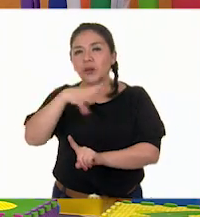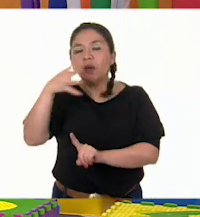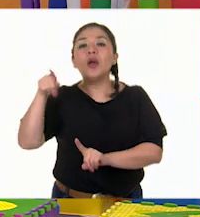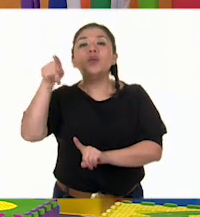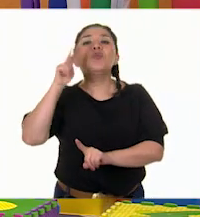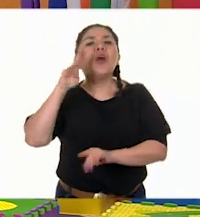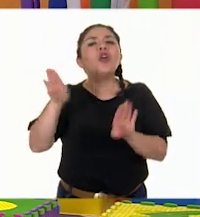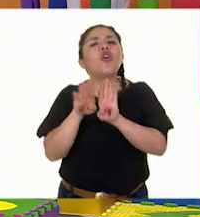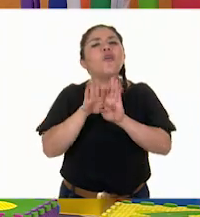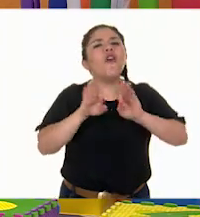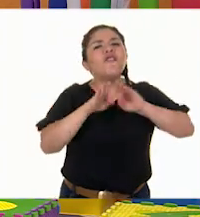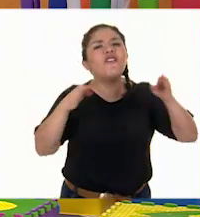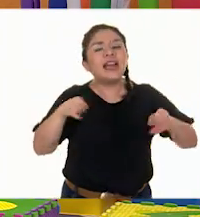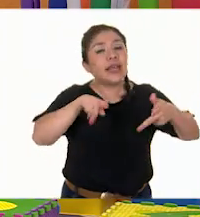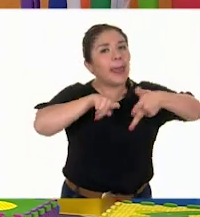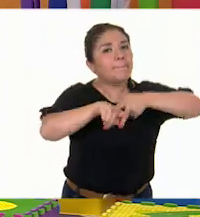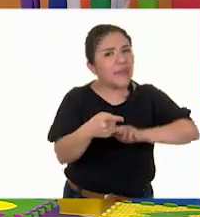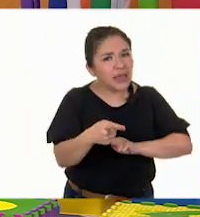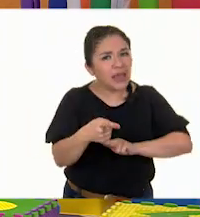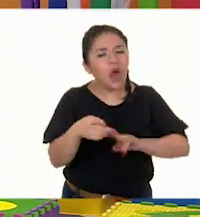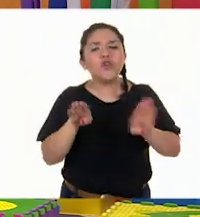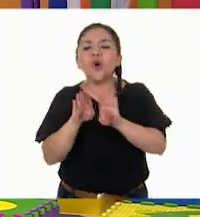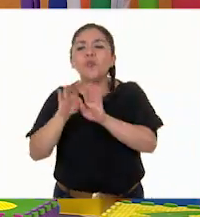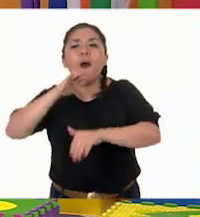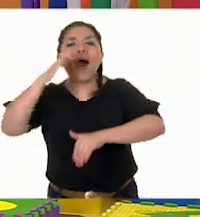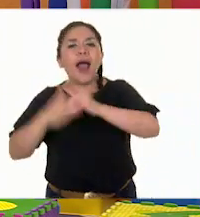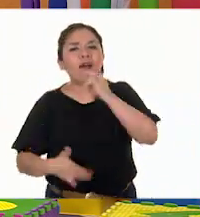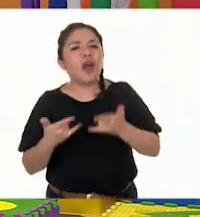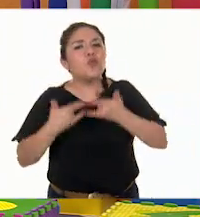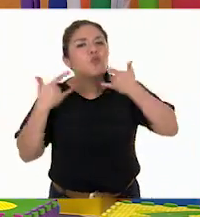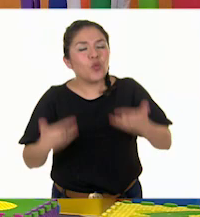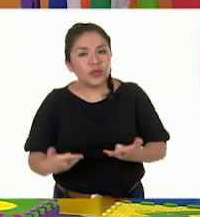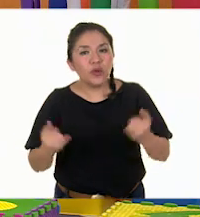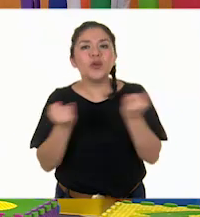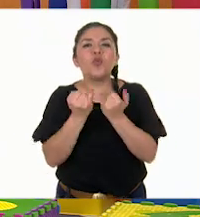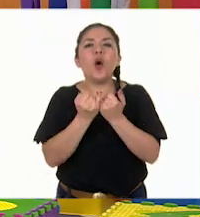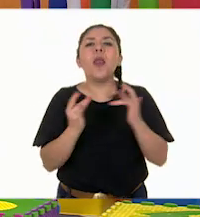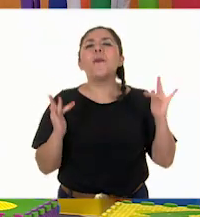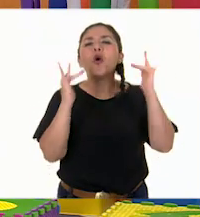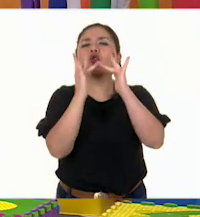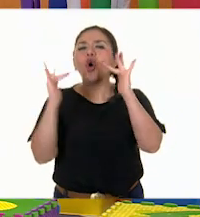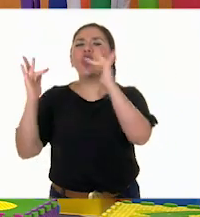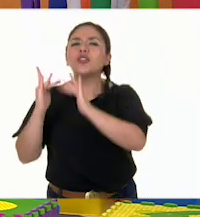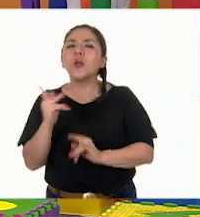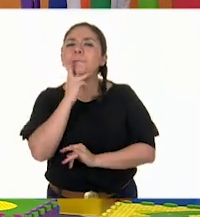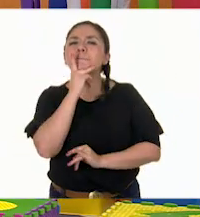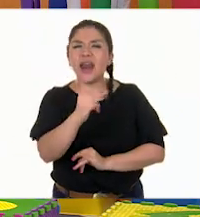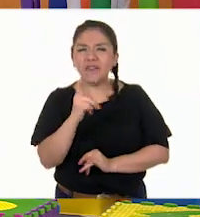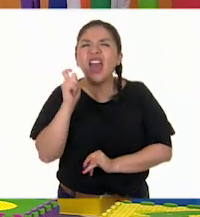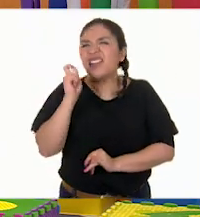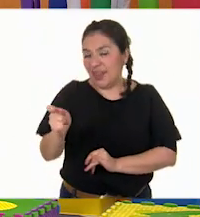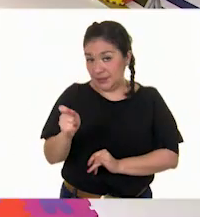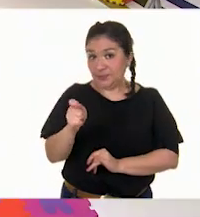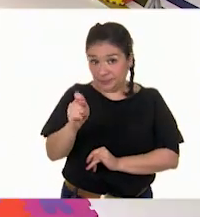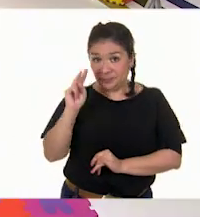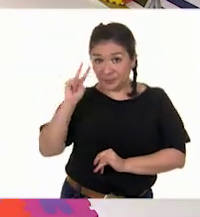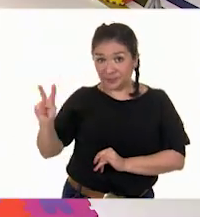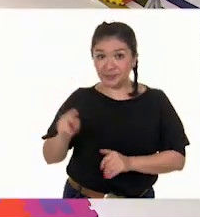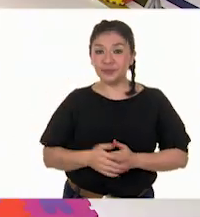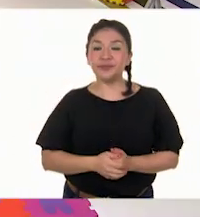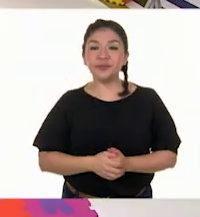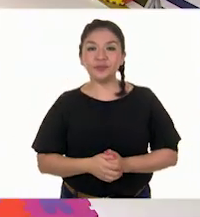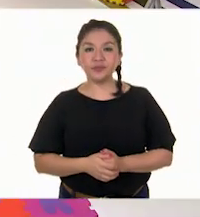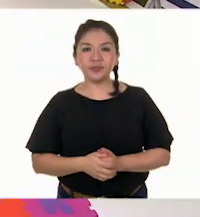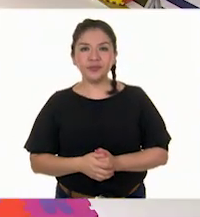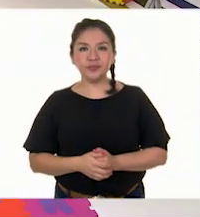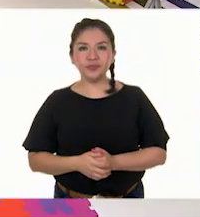frases iniciales y las frases finales, así como también algunos conectores temporales. Vamos a ver en